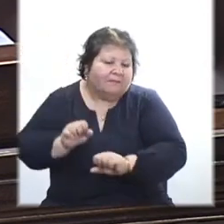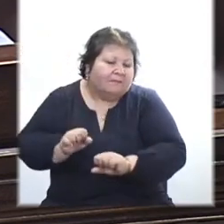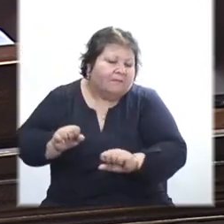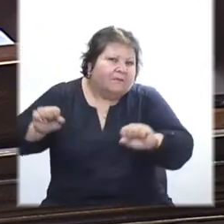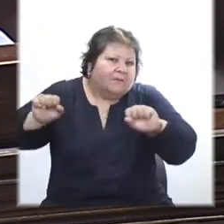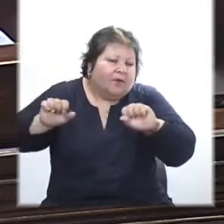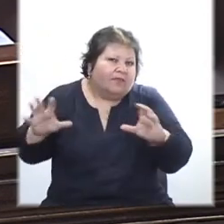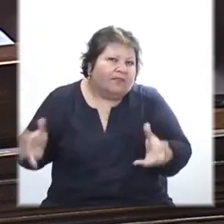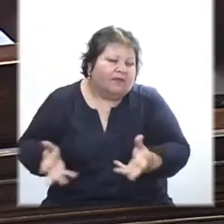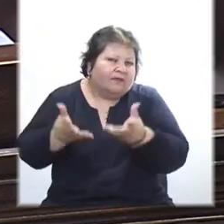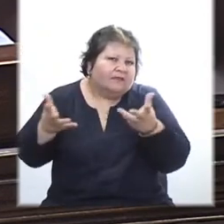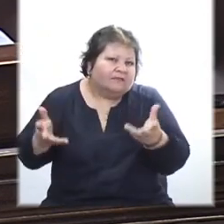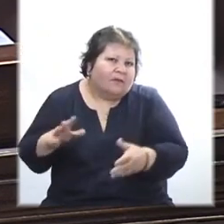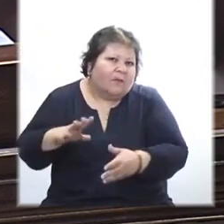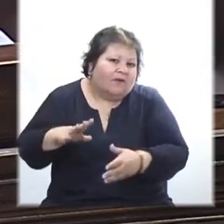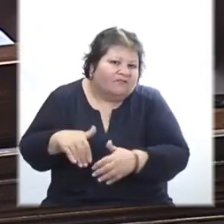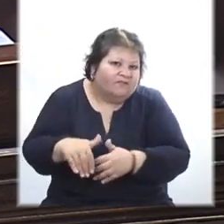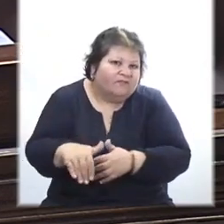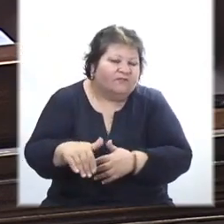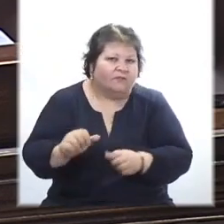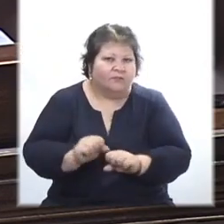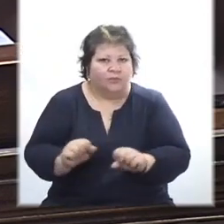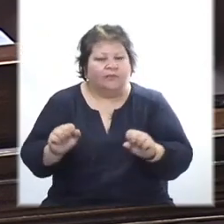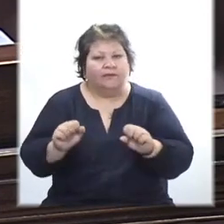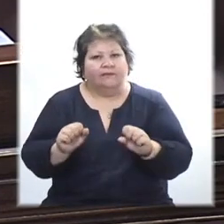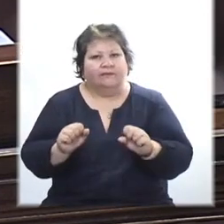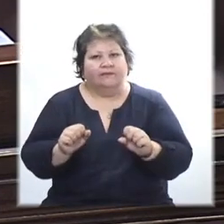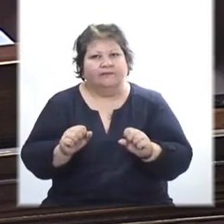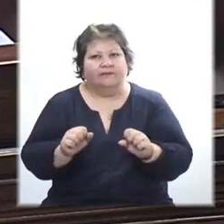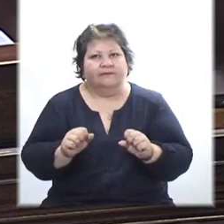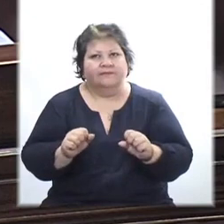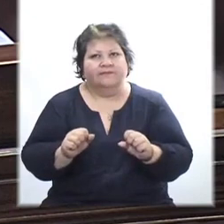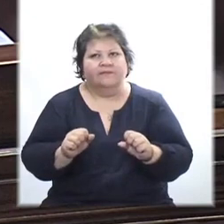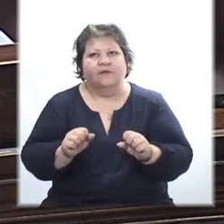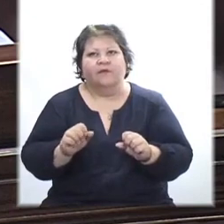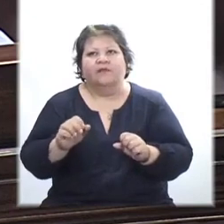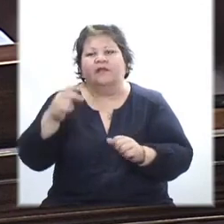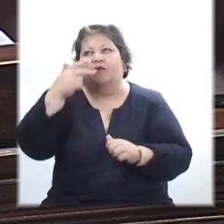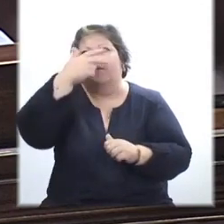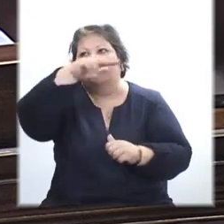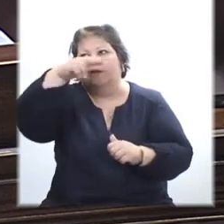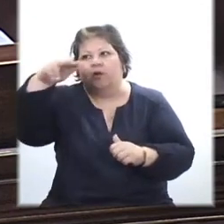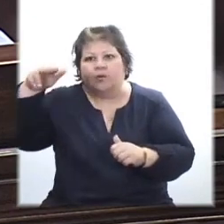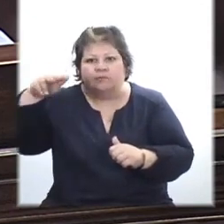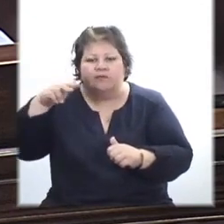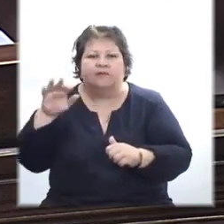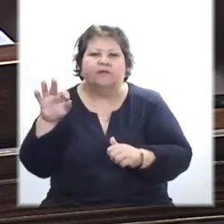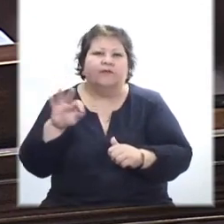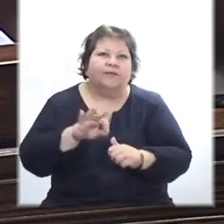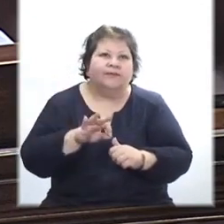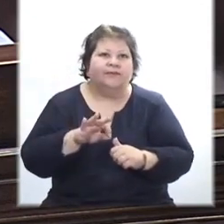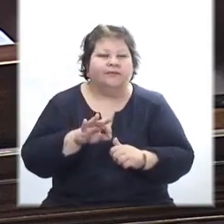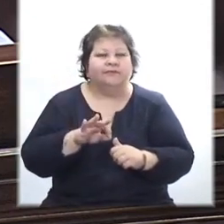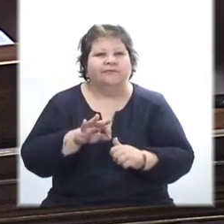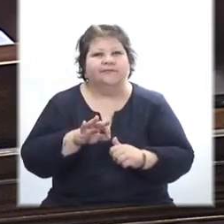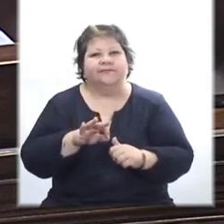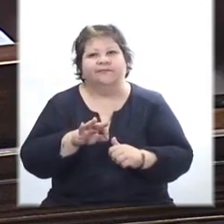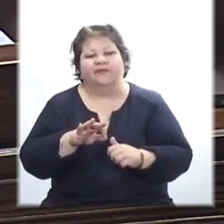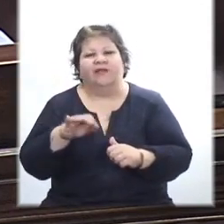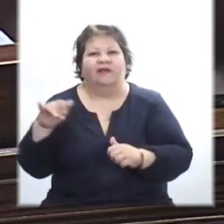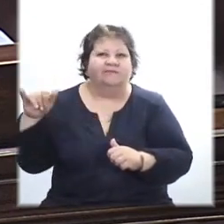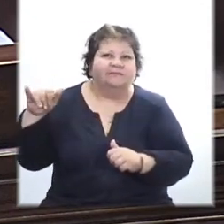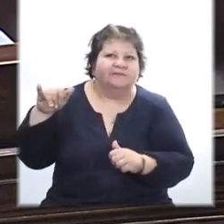hubieran? La complementación de los helicópteros o de los distintos aeronaves